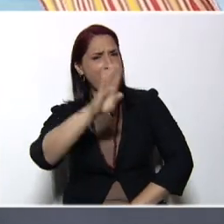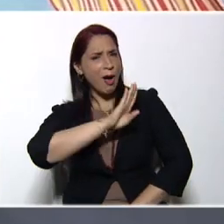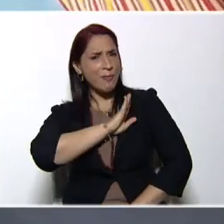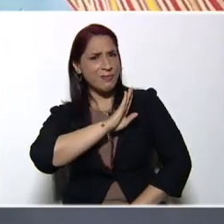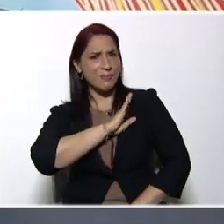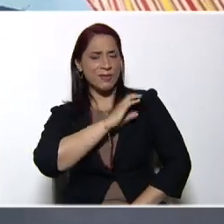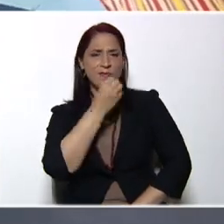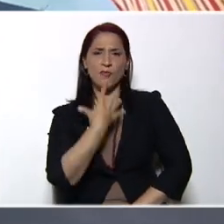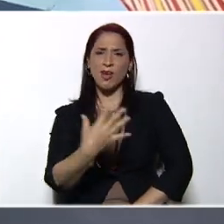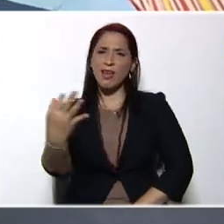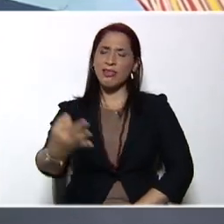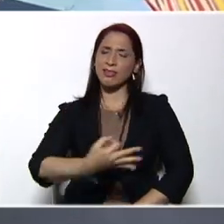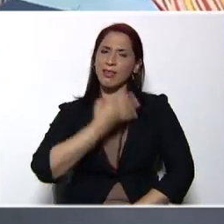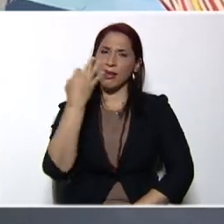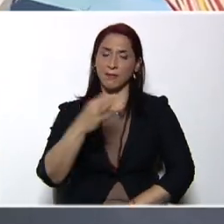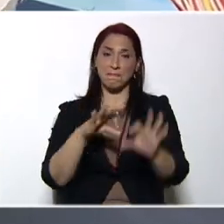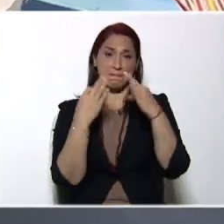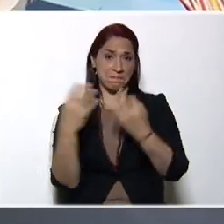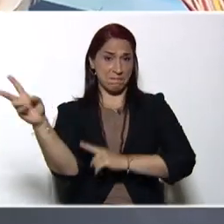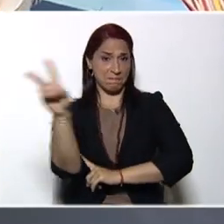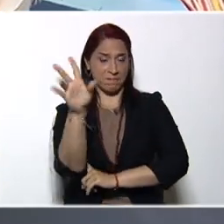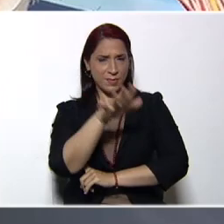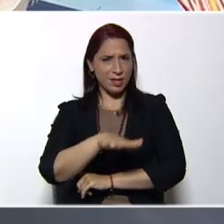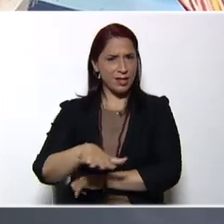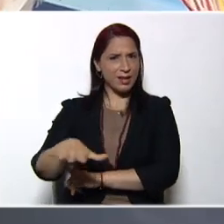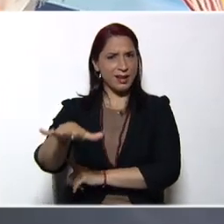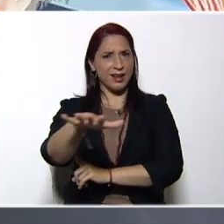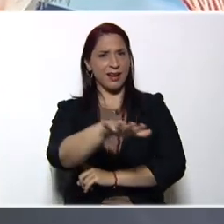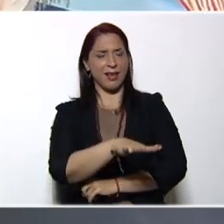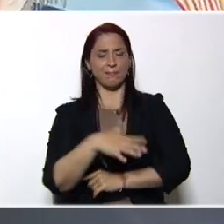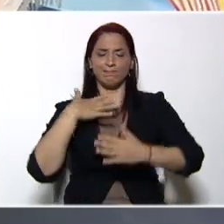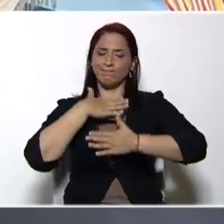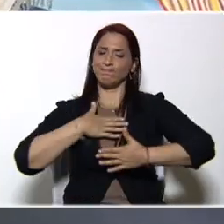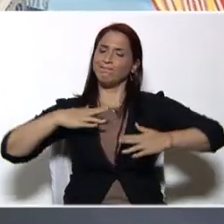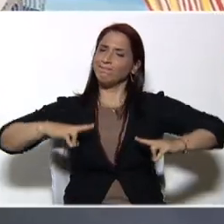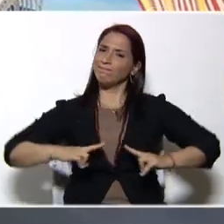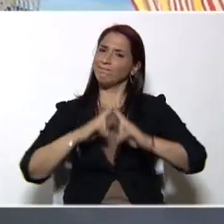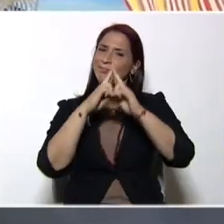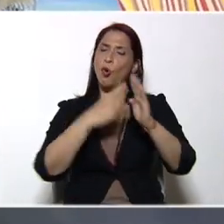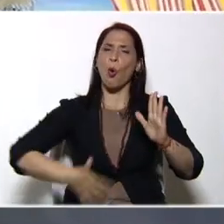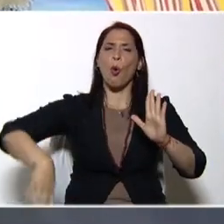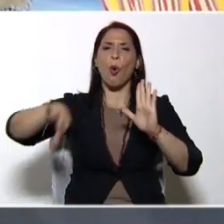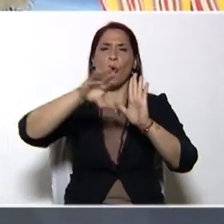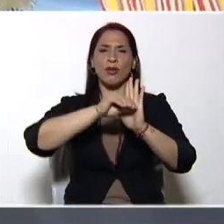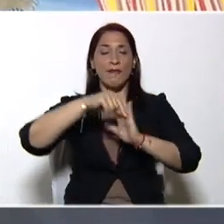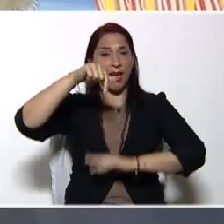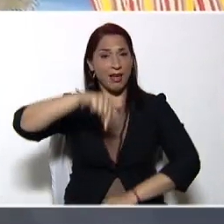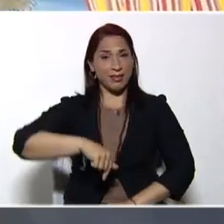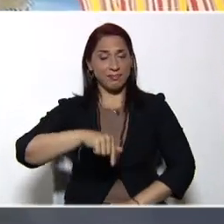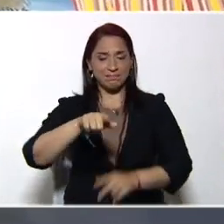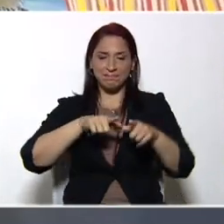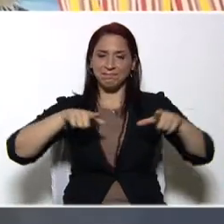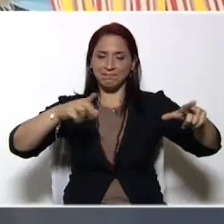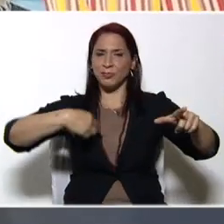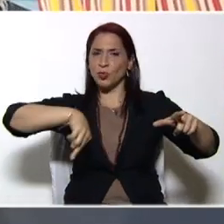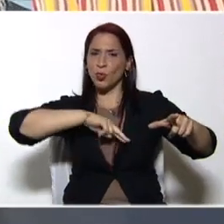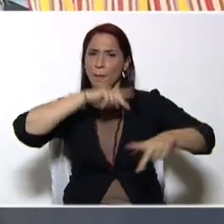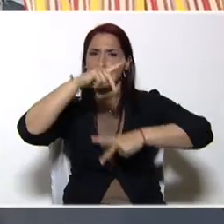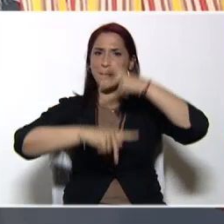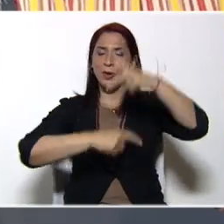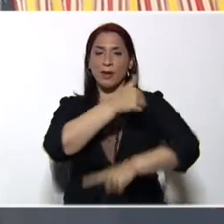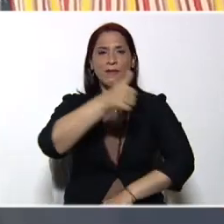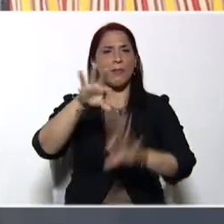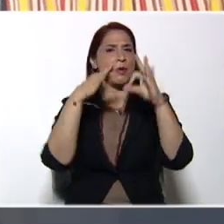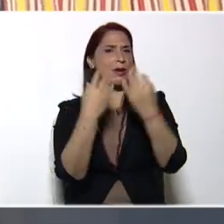¡Dibújame! Muy buenas tardes, familia venezolana. Qué gusto encontrarnos nuevamente en nuestro